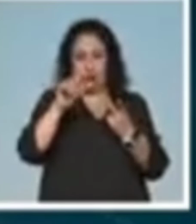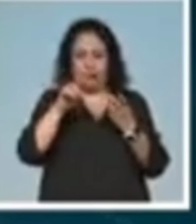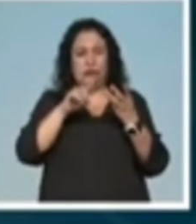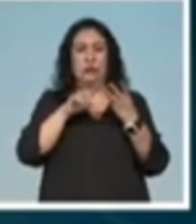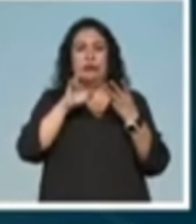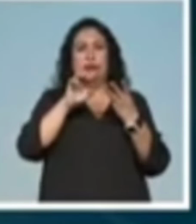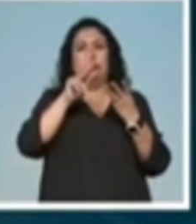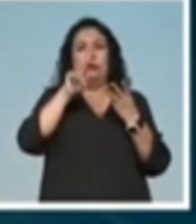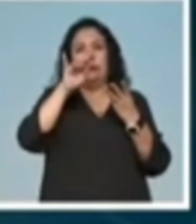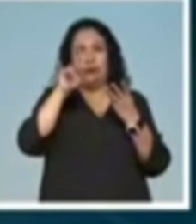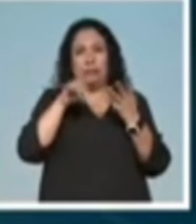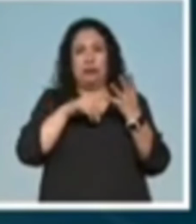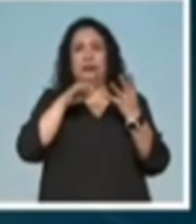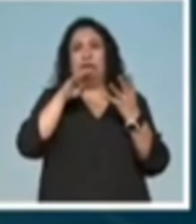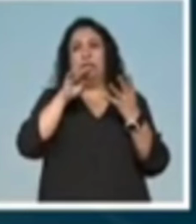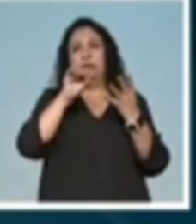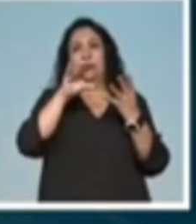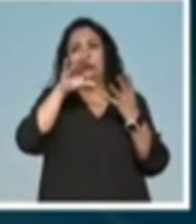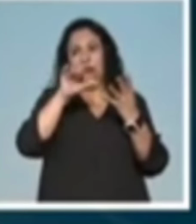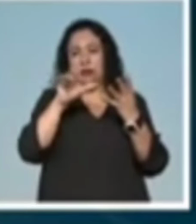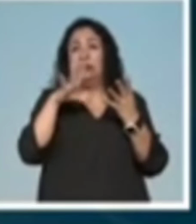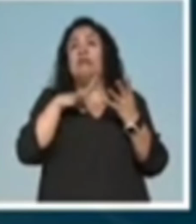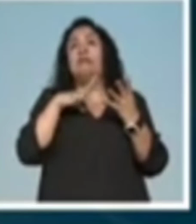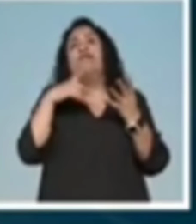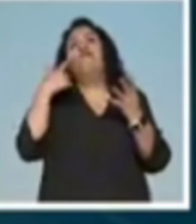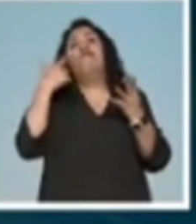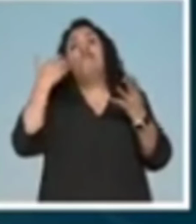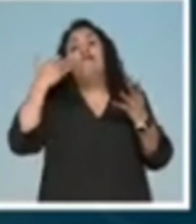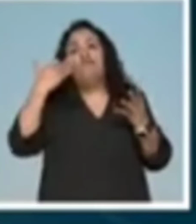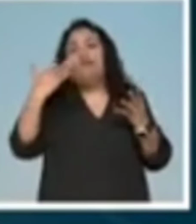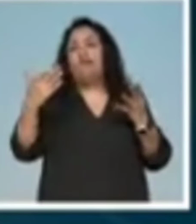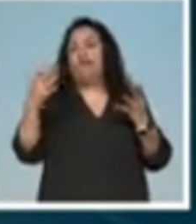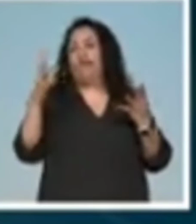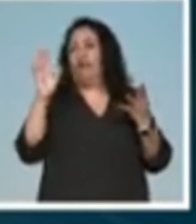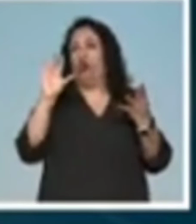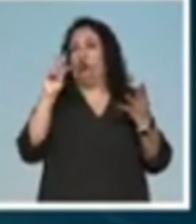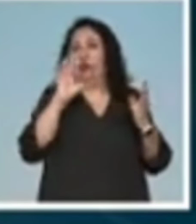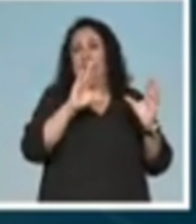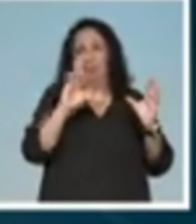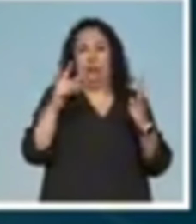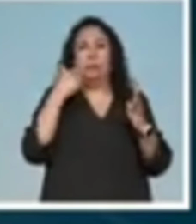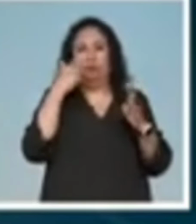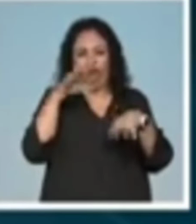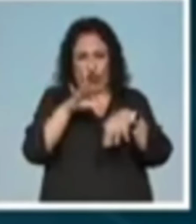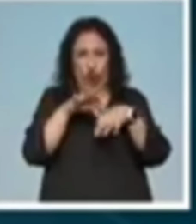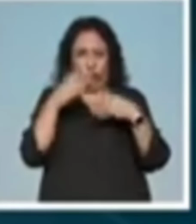María Espinaza y Miriam Moscona, quien optó por lo testimonial y no tanto lo académico.